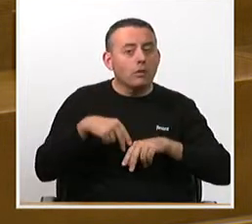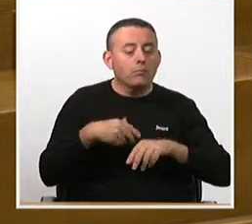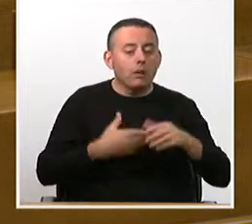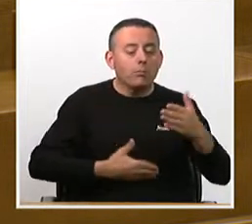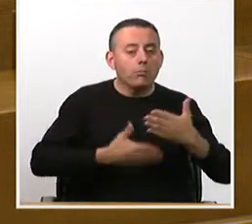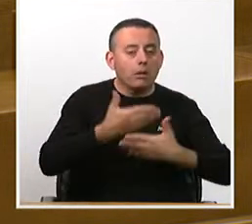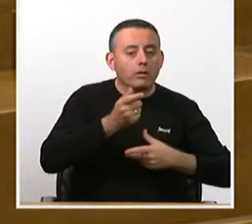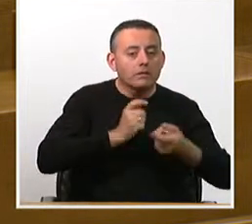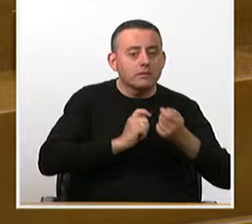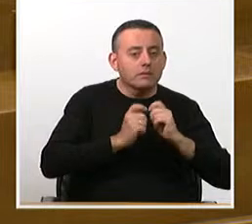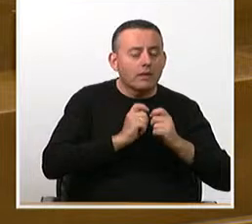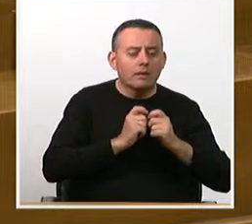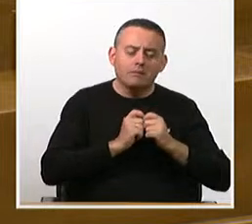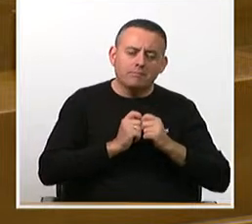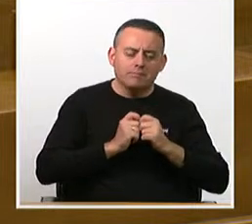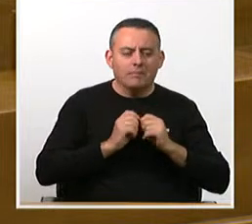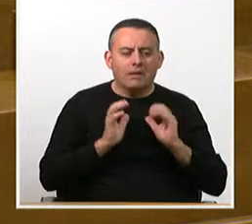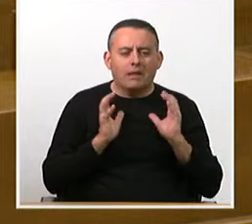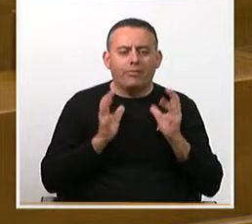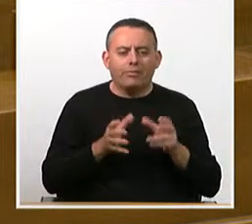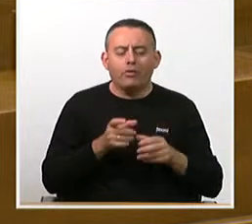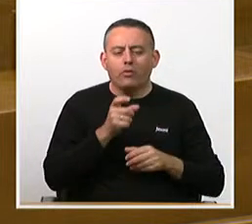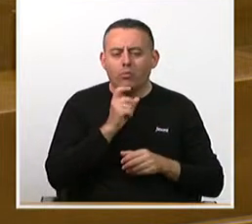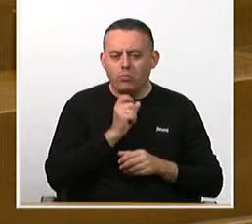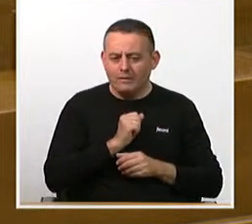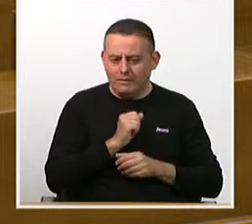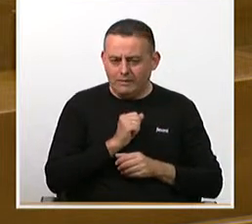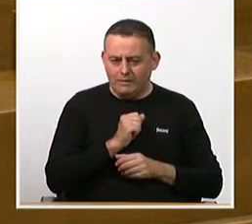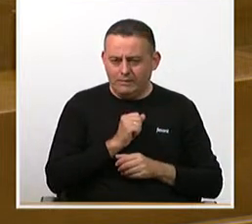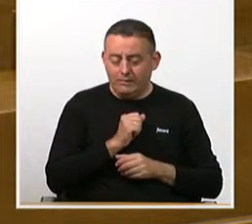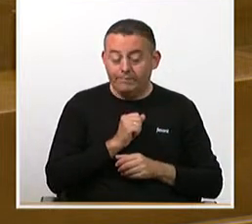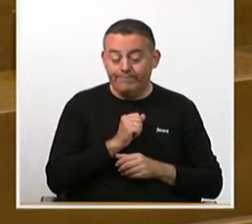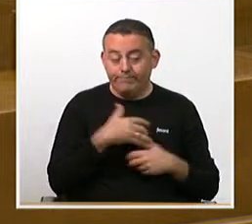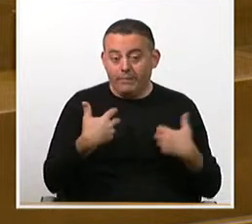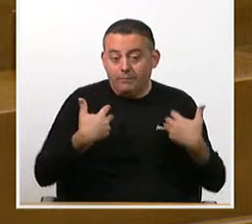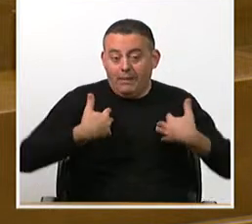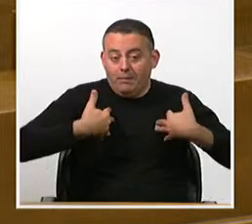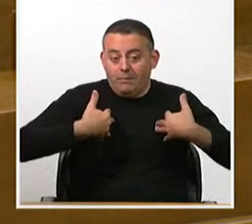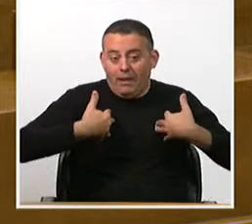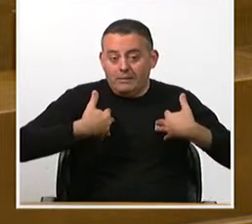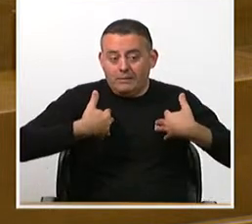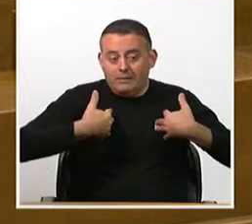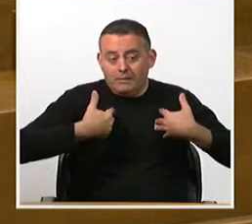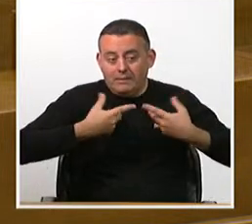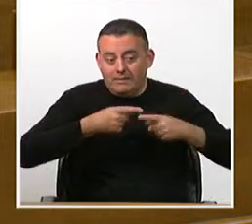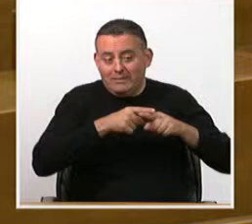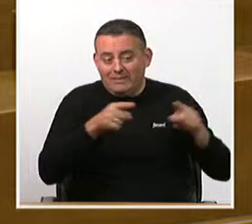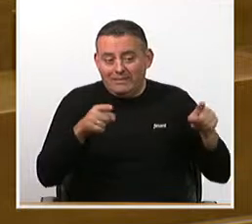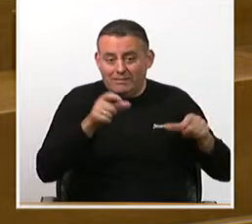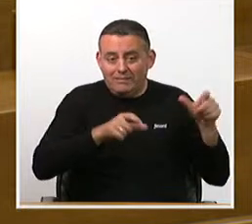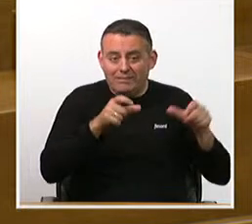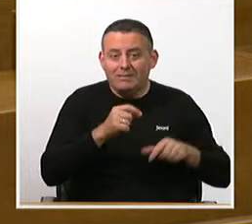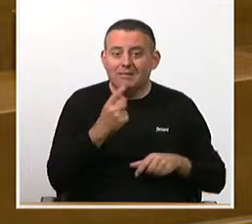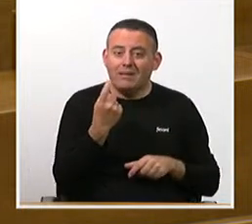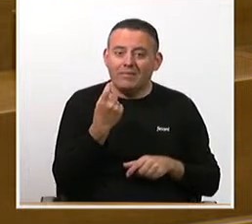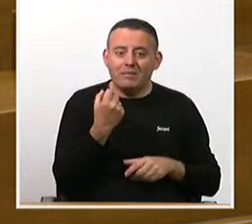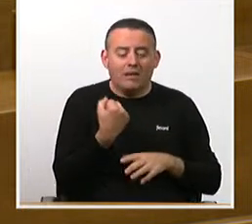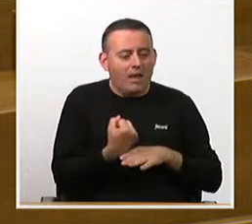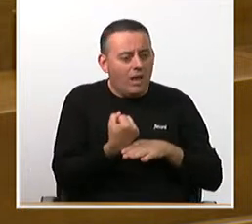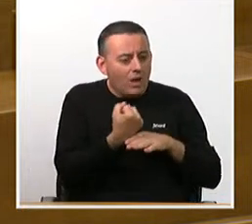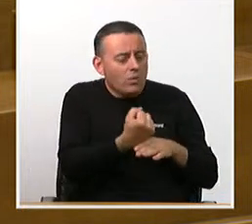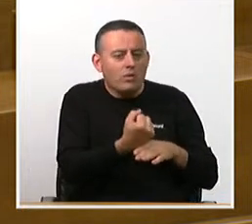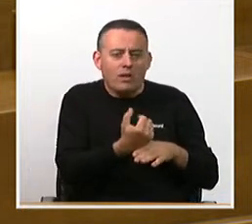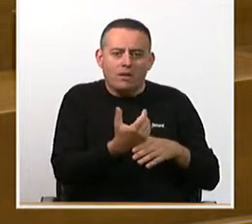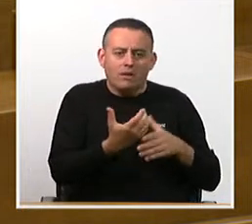yú les víc necesiten suport mesures con y ahí